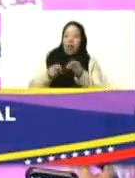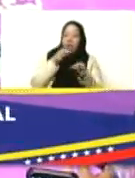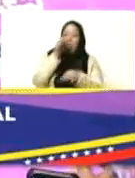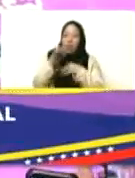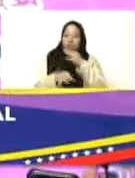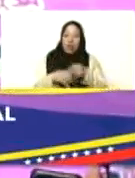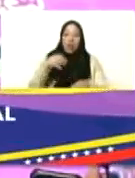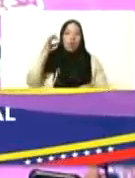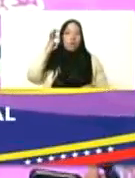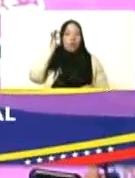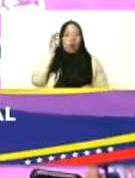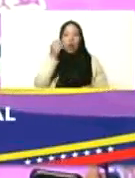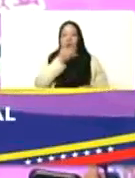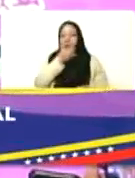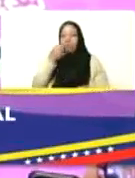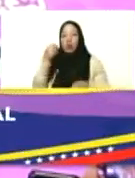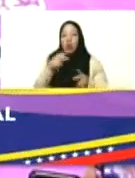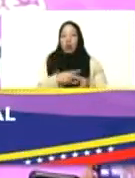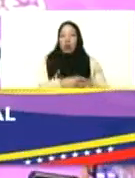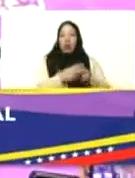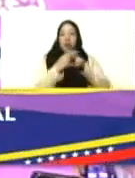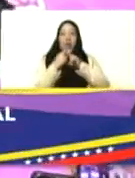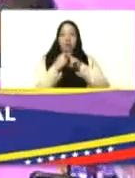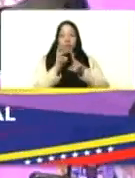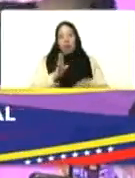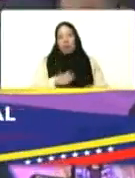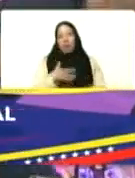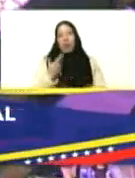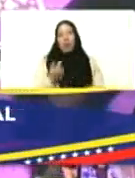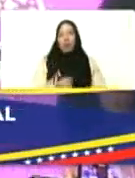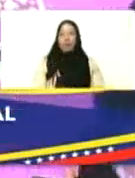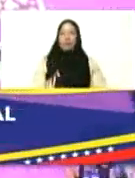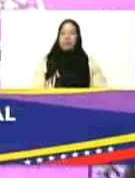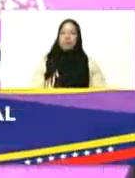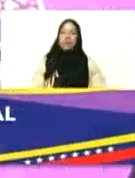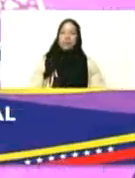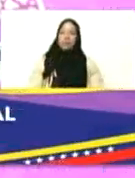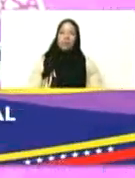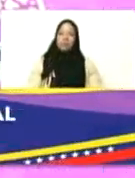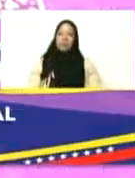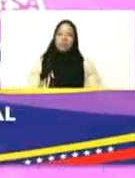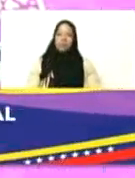Este es el mejor regalo, pues, que me pueden dar. ¿Qué dice?